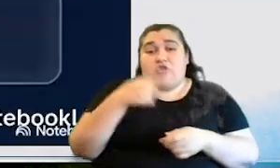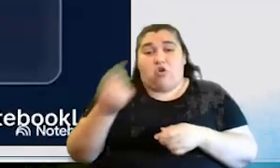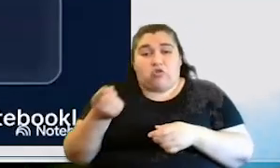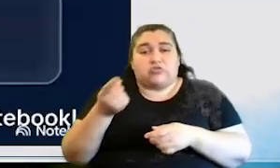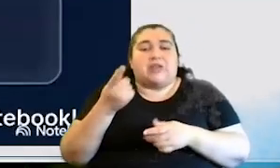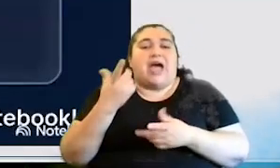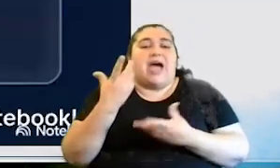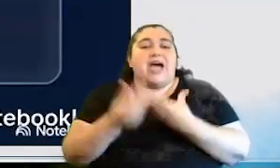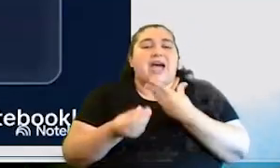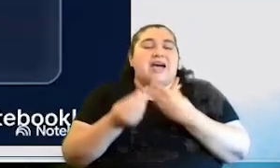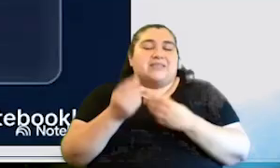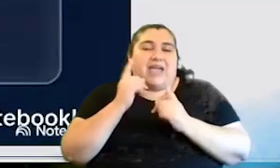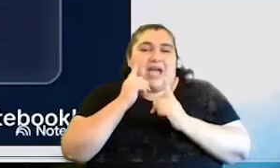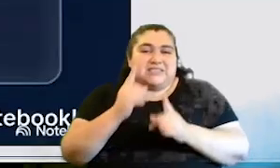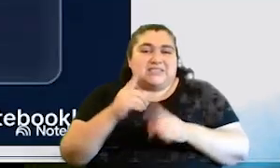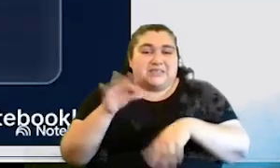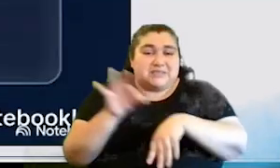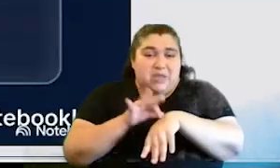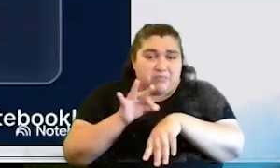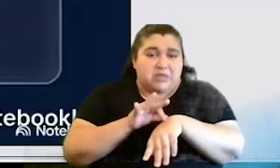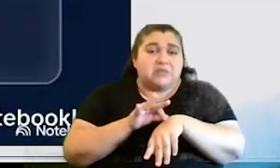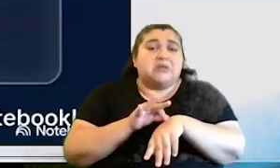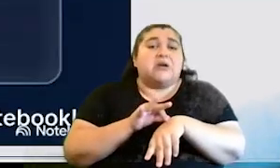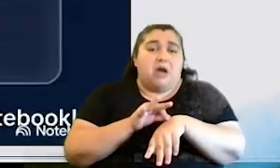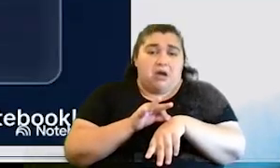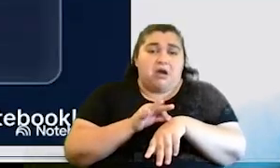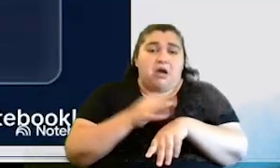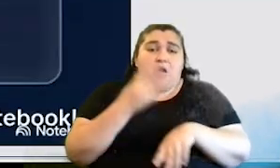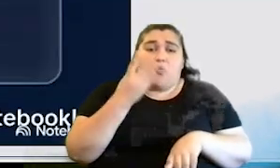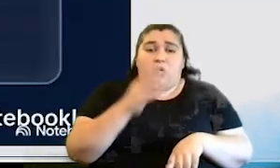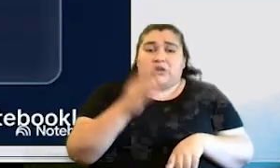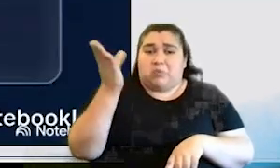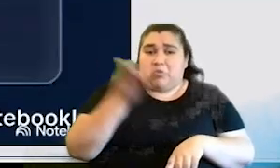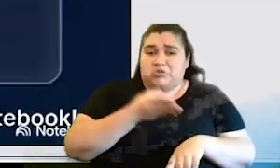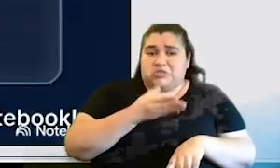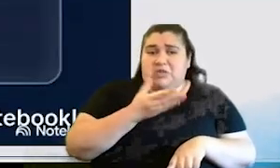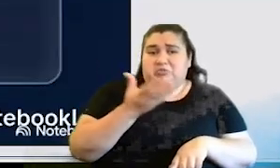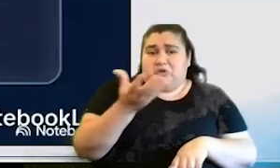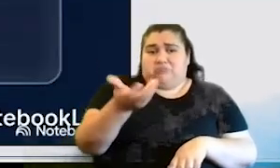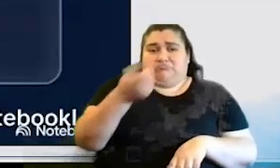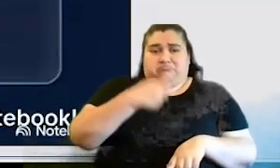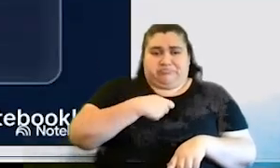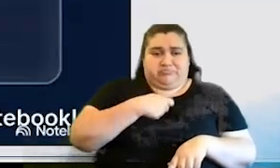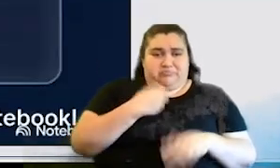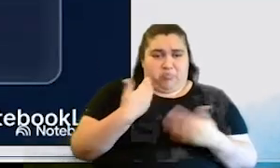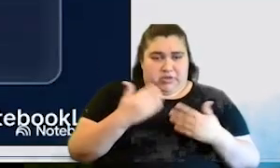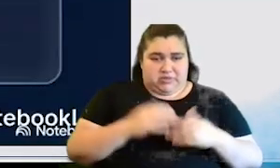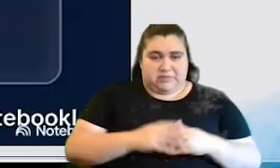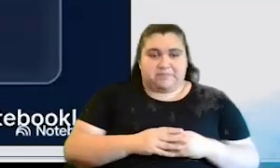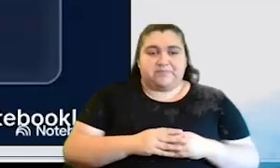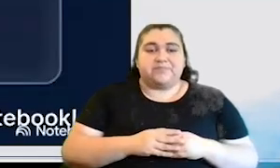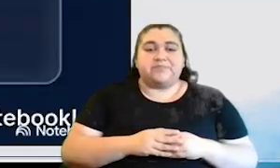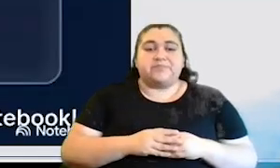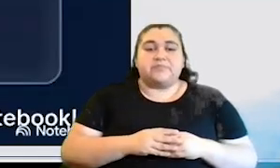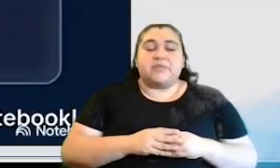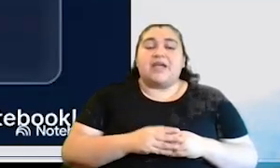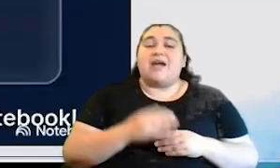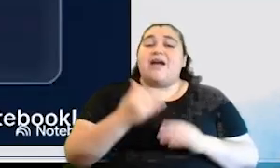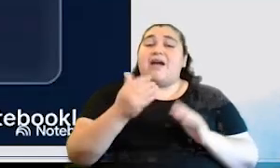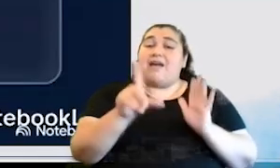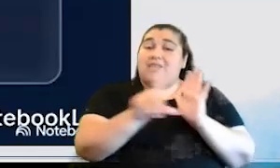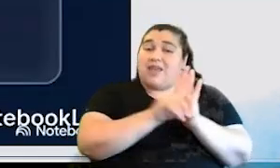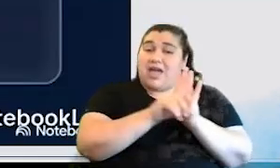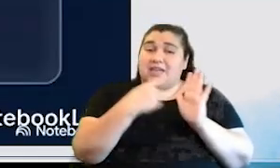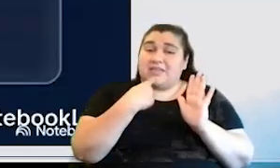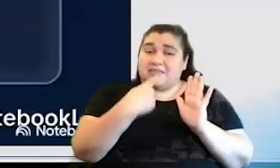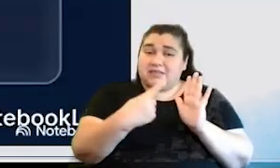asistencia médica, puedo deducir hasta el 5% de la ganancia neta. Y nosotros en un artículo de la ley tenemos dos diferencias. Tenemos lo que